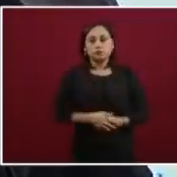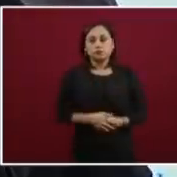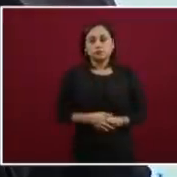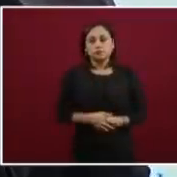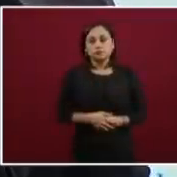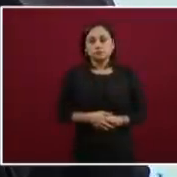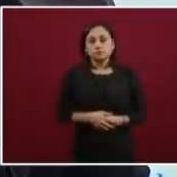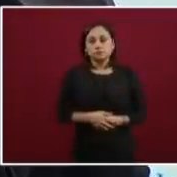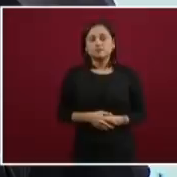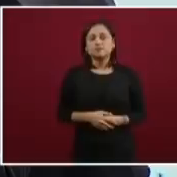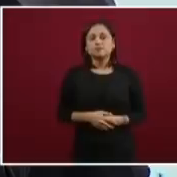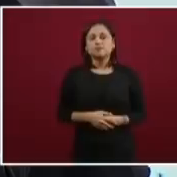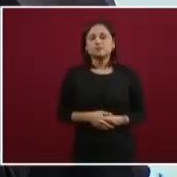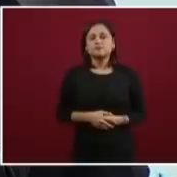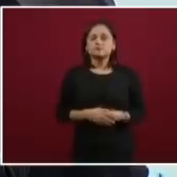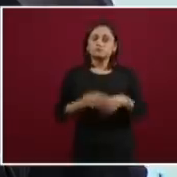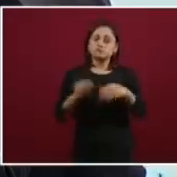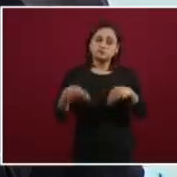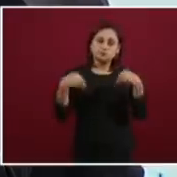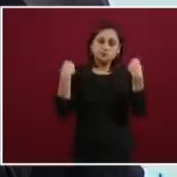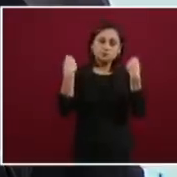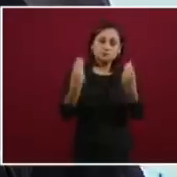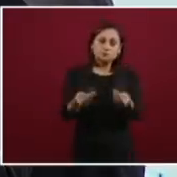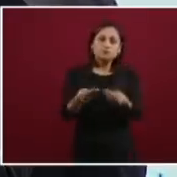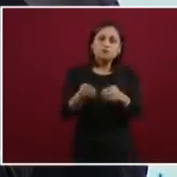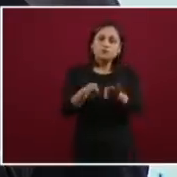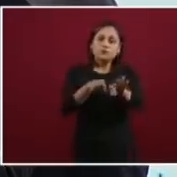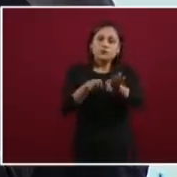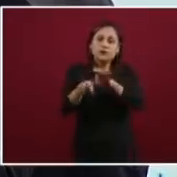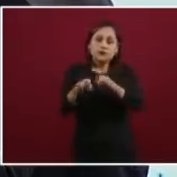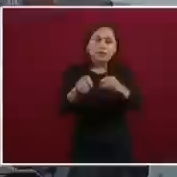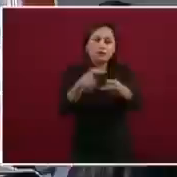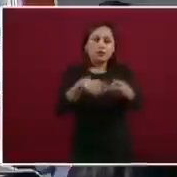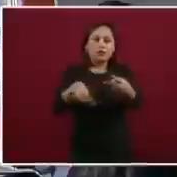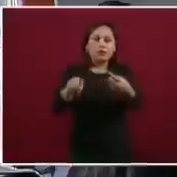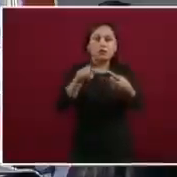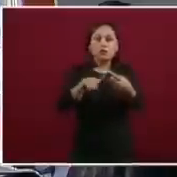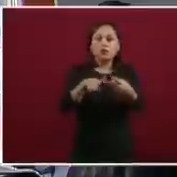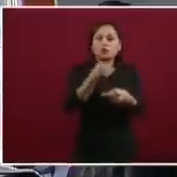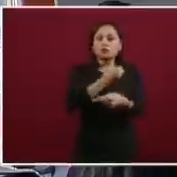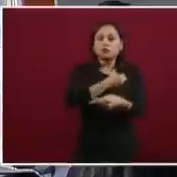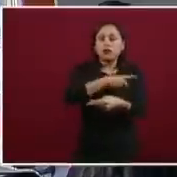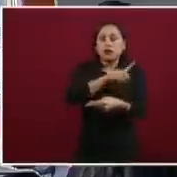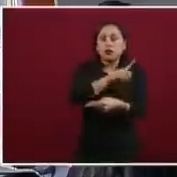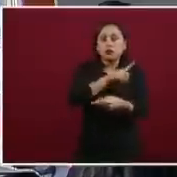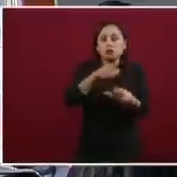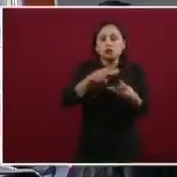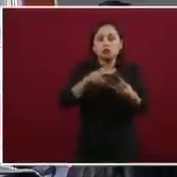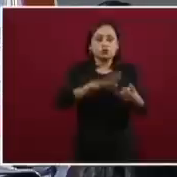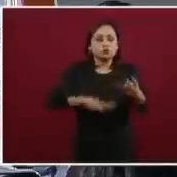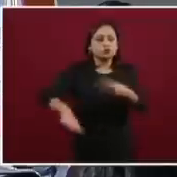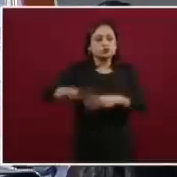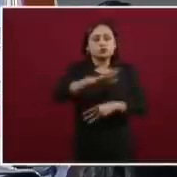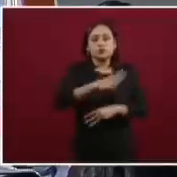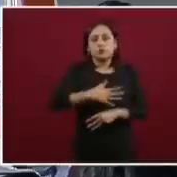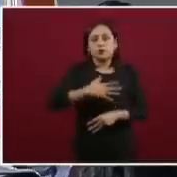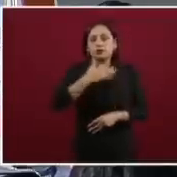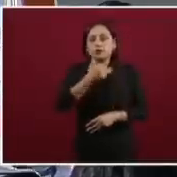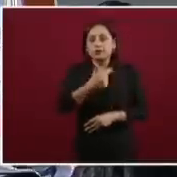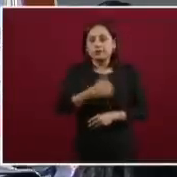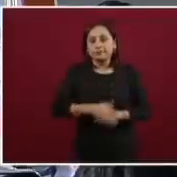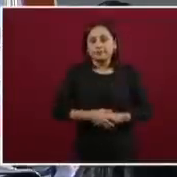garantizar empleo educación salud y bienestar estamos hablando del capítulo